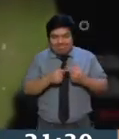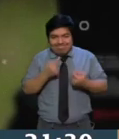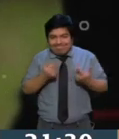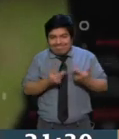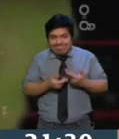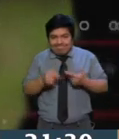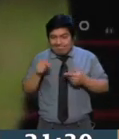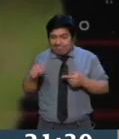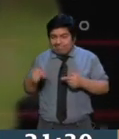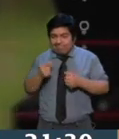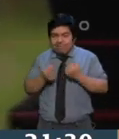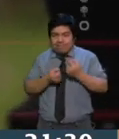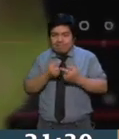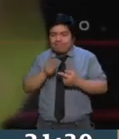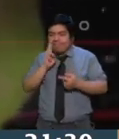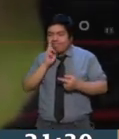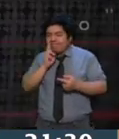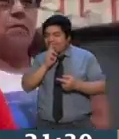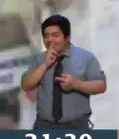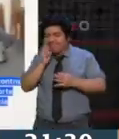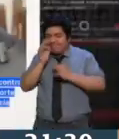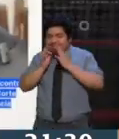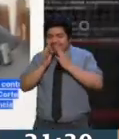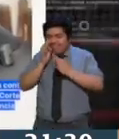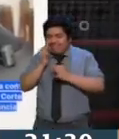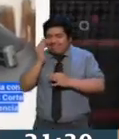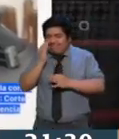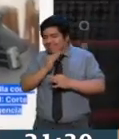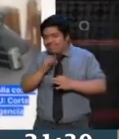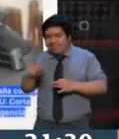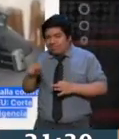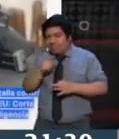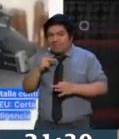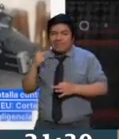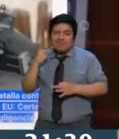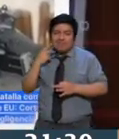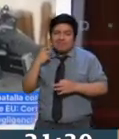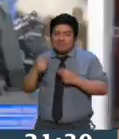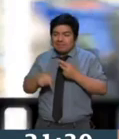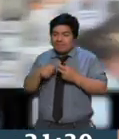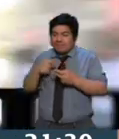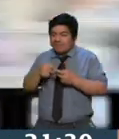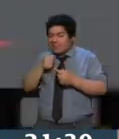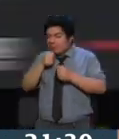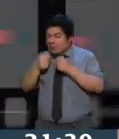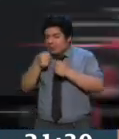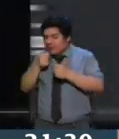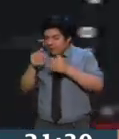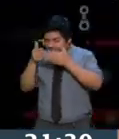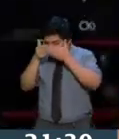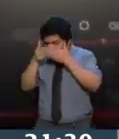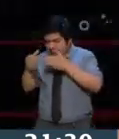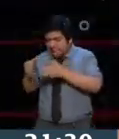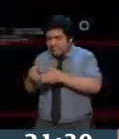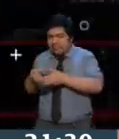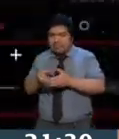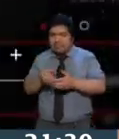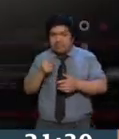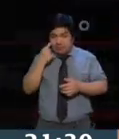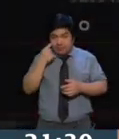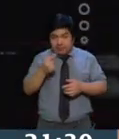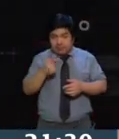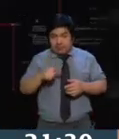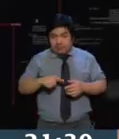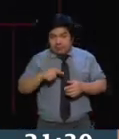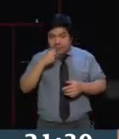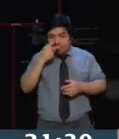Aquí, una muestra de las noticias falsas más viralizadas por comentaristas y políticos de oposición. 1. Falso que el gobierno de